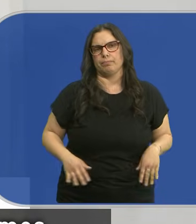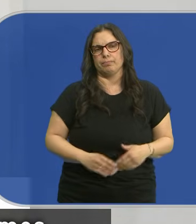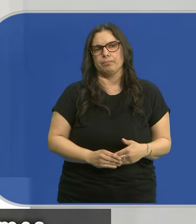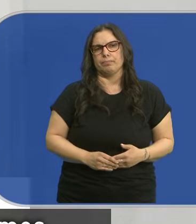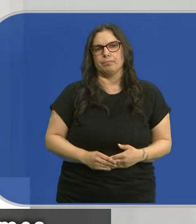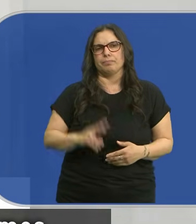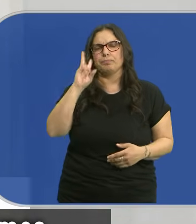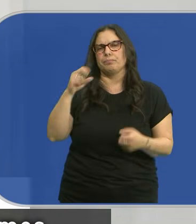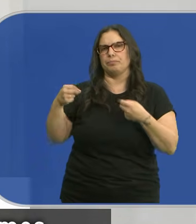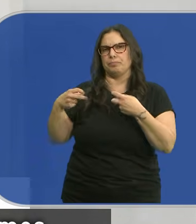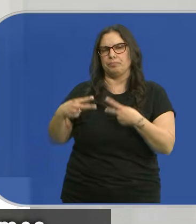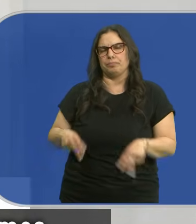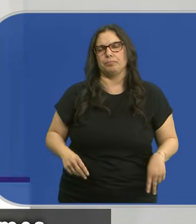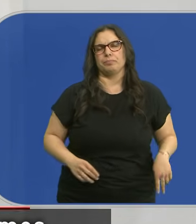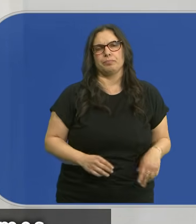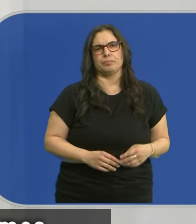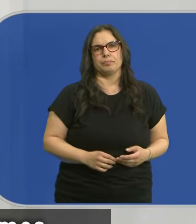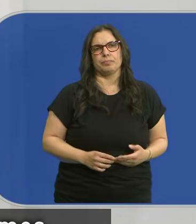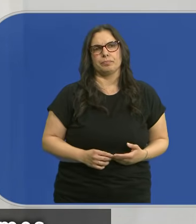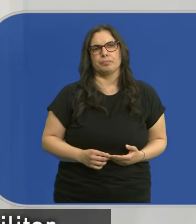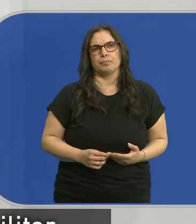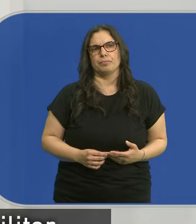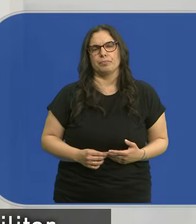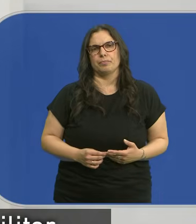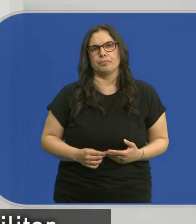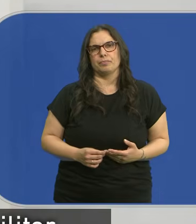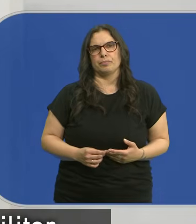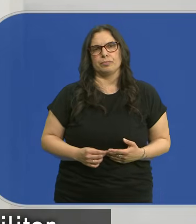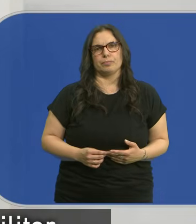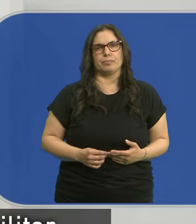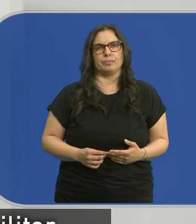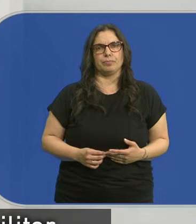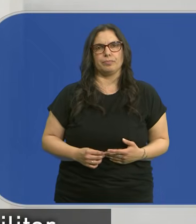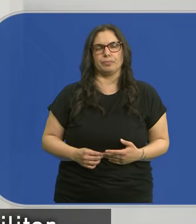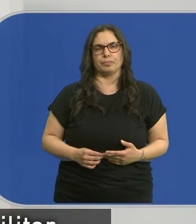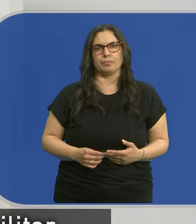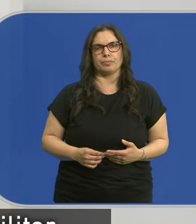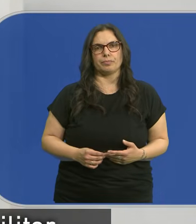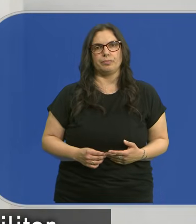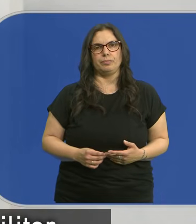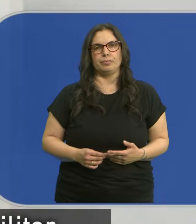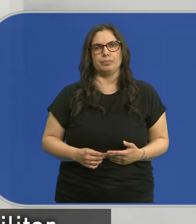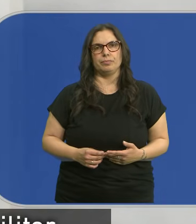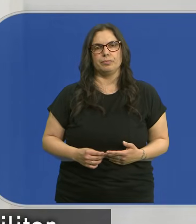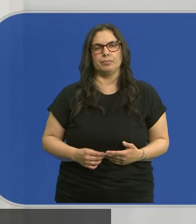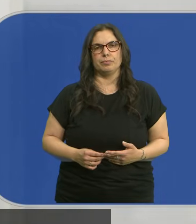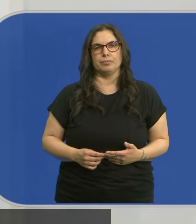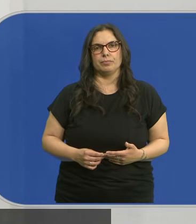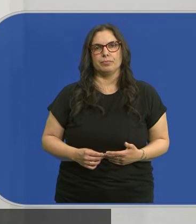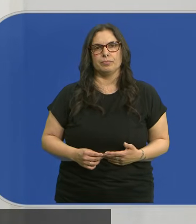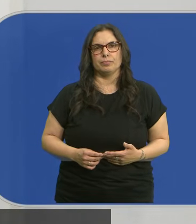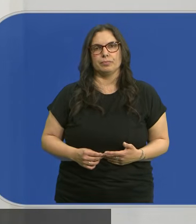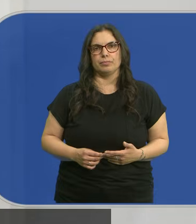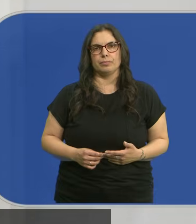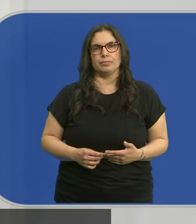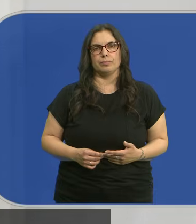We need to be able to stand up for ourselves. Because the best prevention of potential military aggression is a